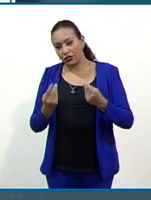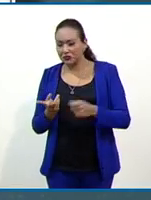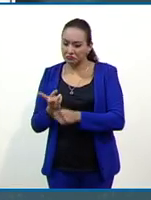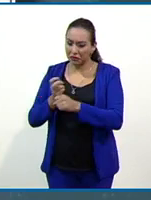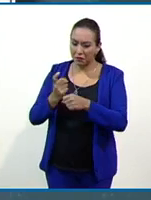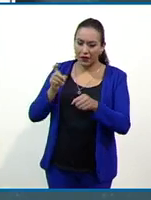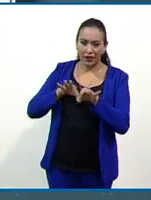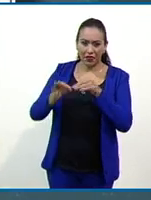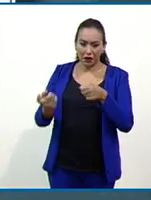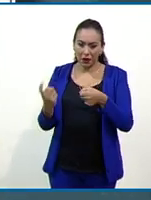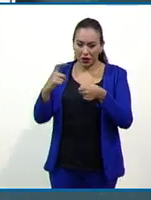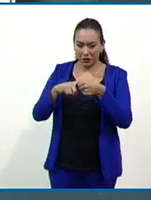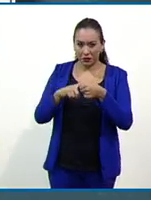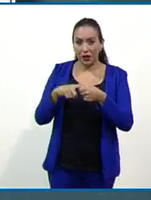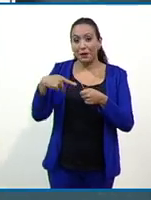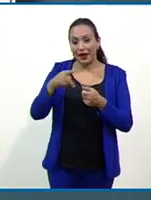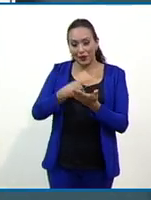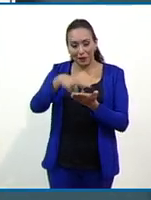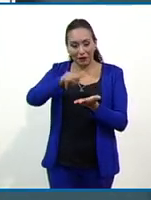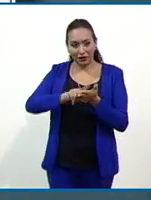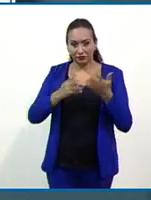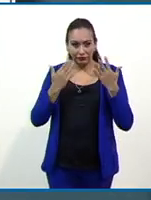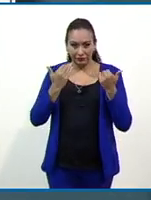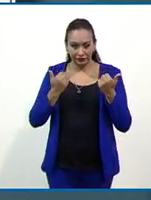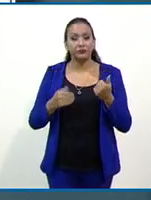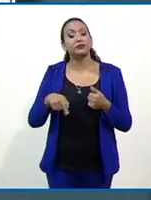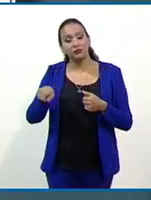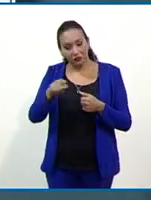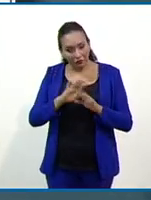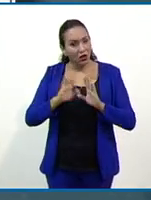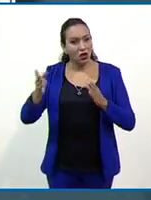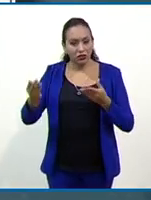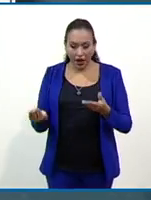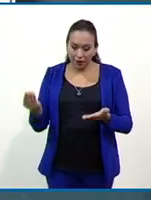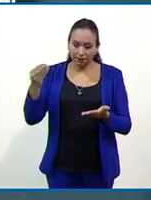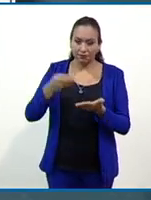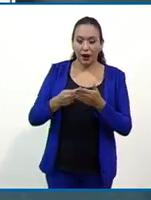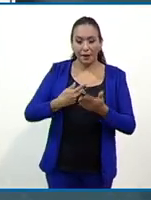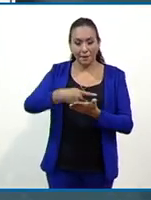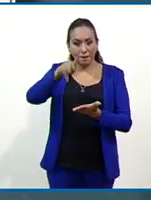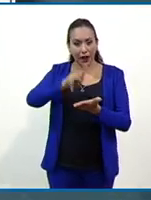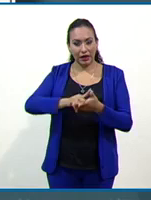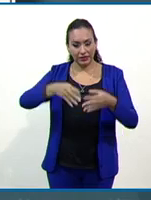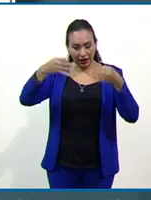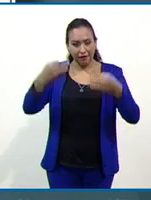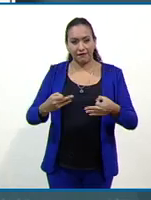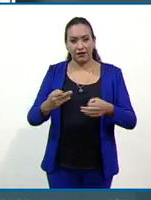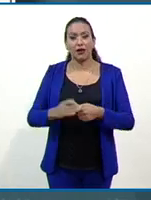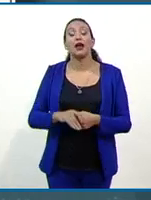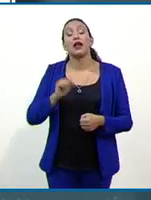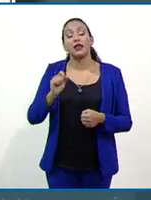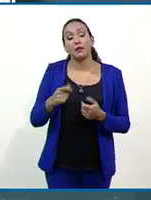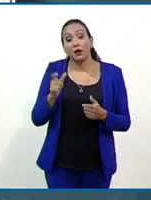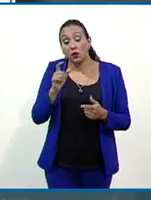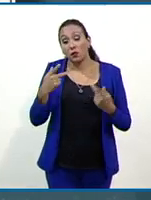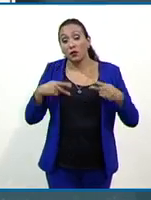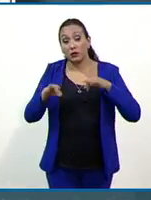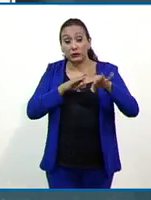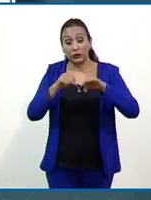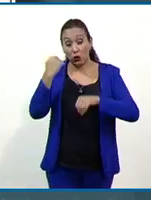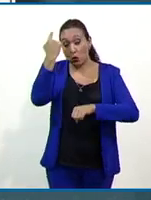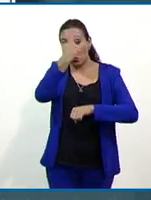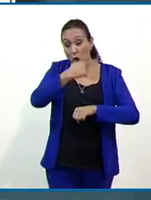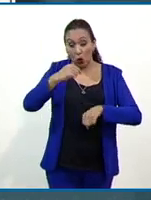se solicitarán recursos presupuestales para la sustitución de la totalidad de categorías y para el pago de horas extras.